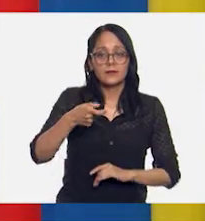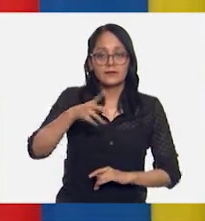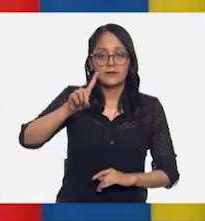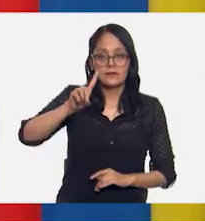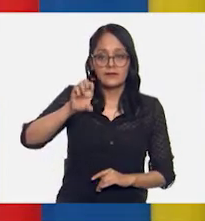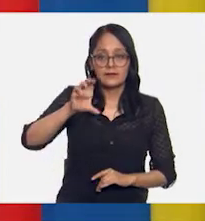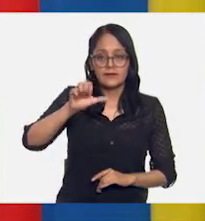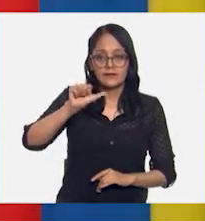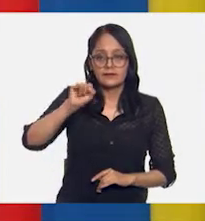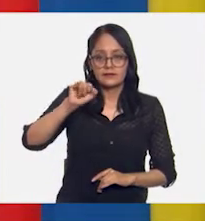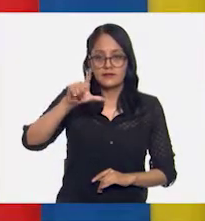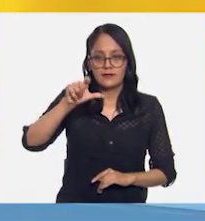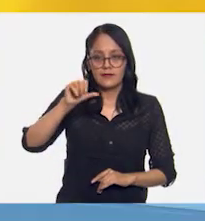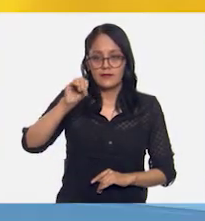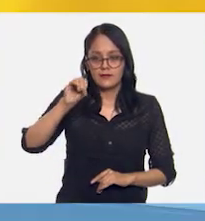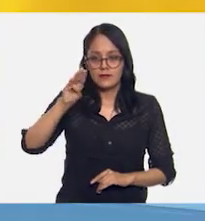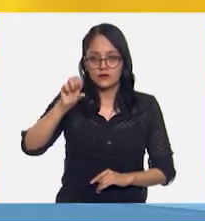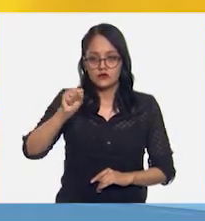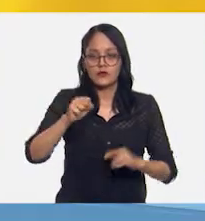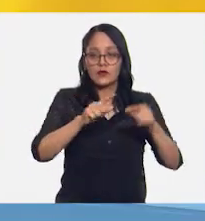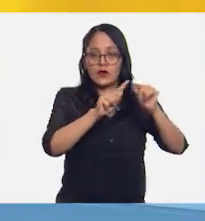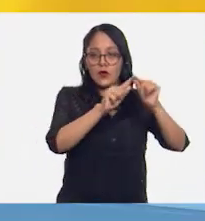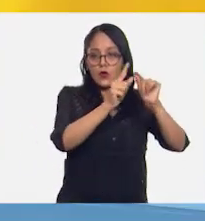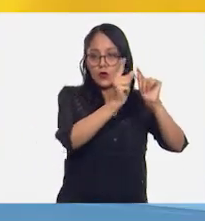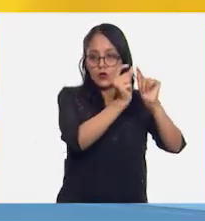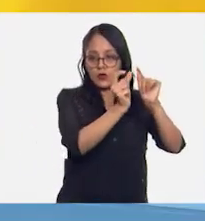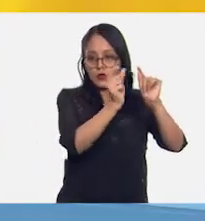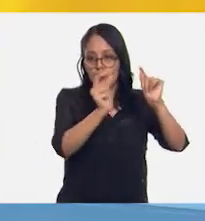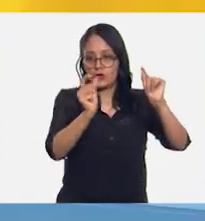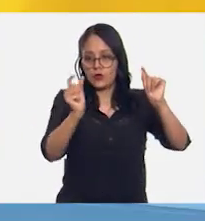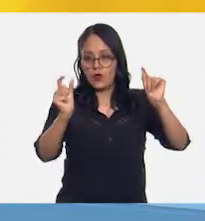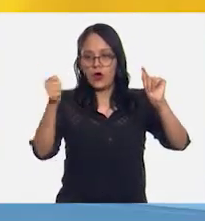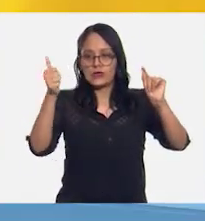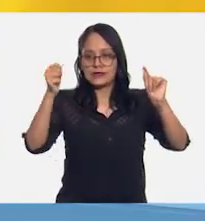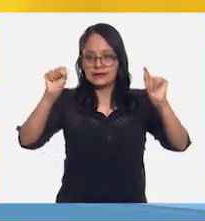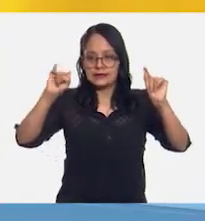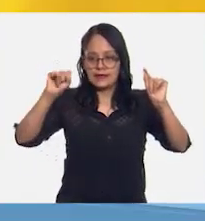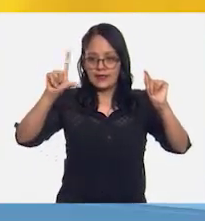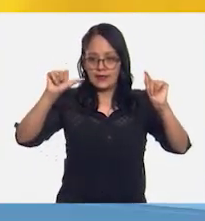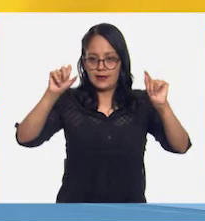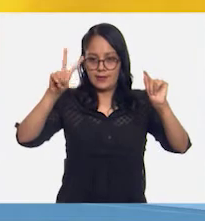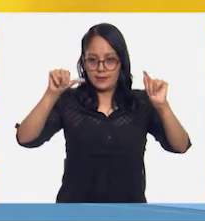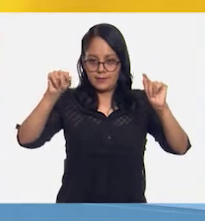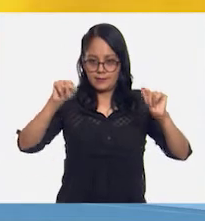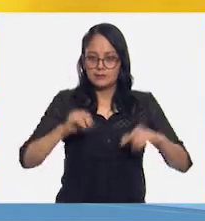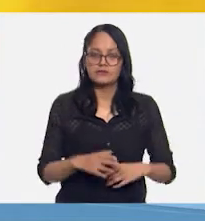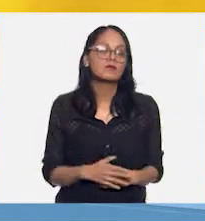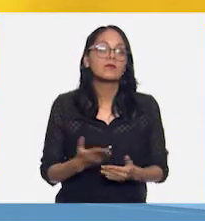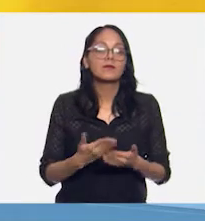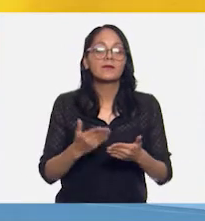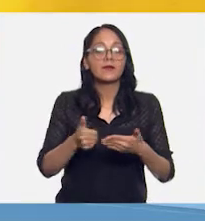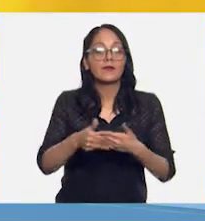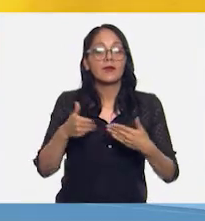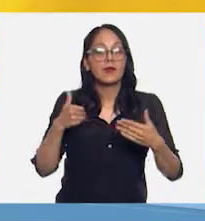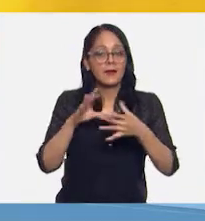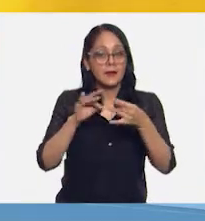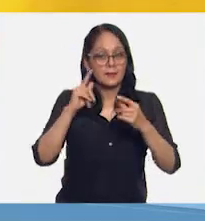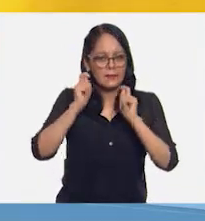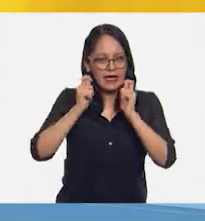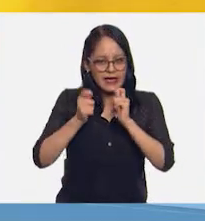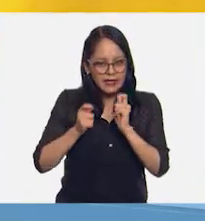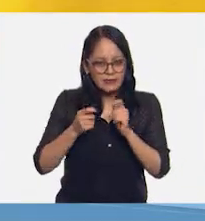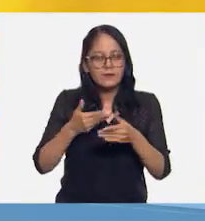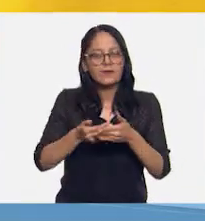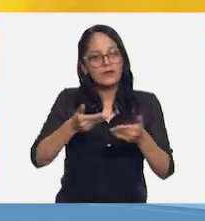tienen 11 sílabas. Muy bien, María. Ahora, antes de analizar con mayor profundidad este soneto, vamos